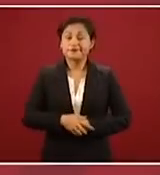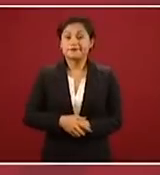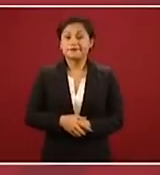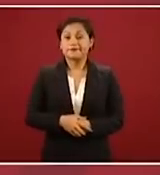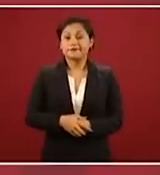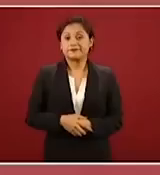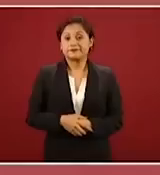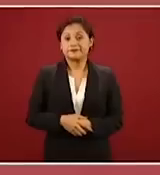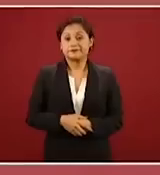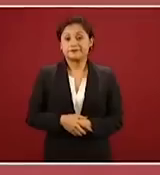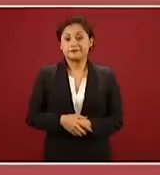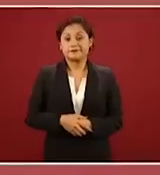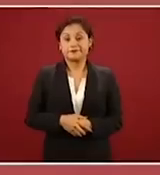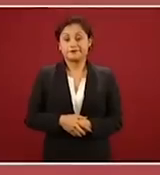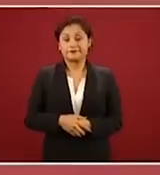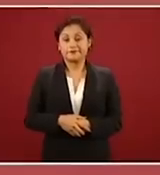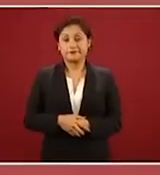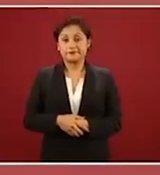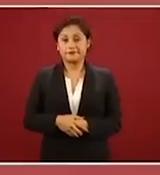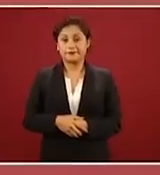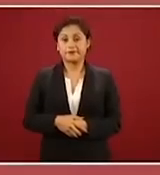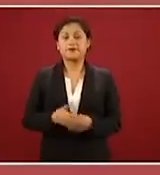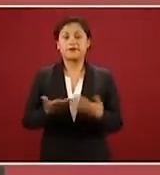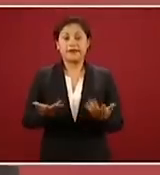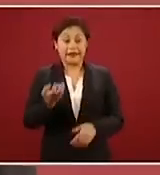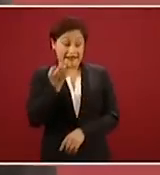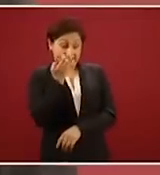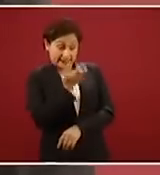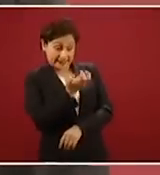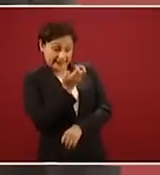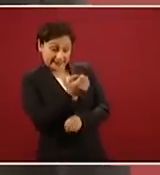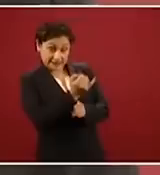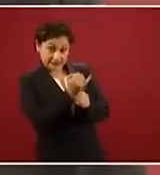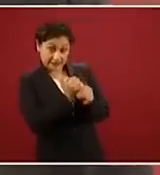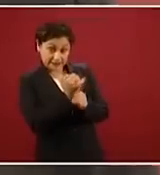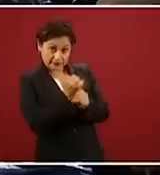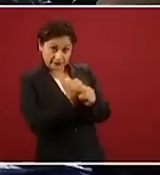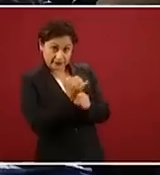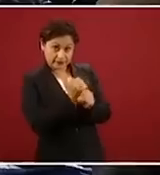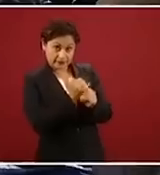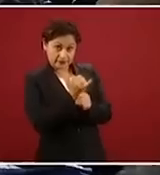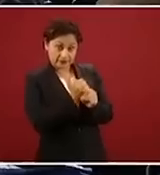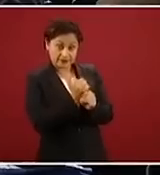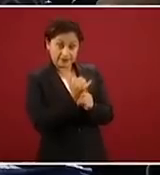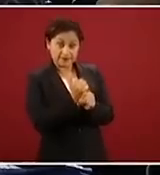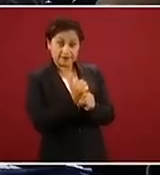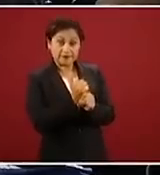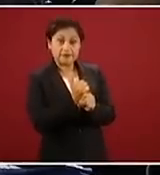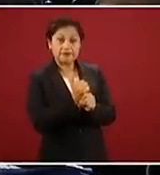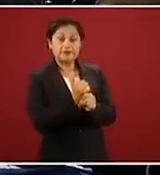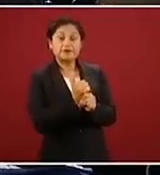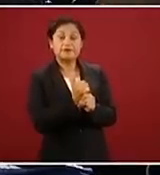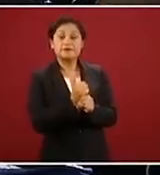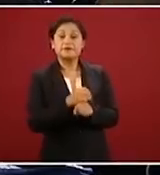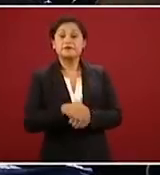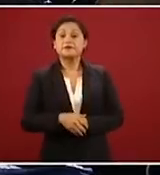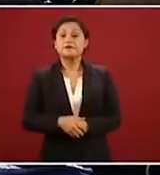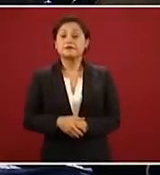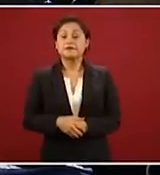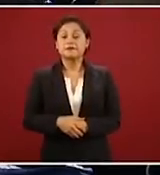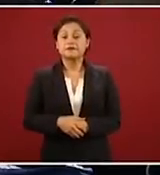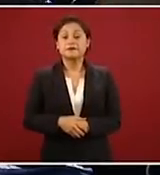Esto es lo que lleva a esta investigación, que es